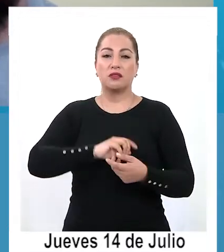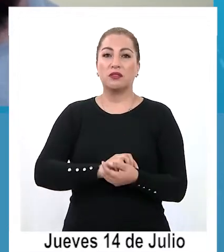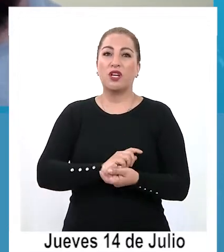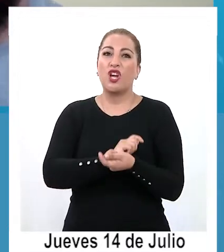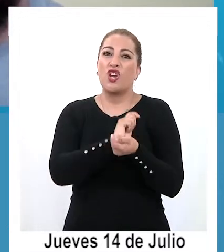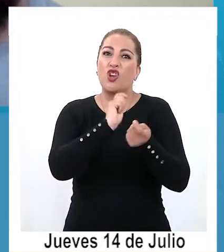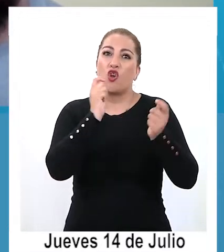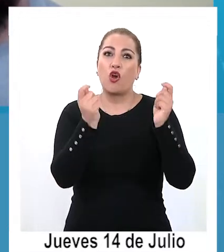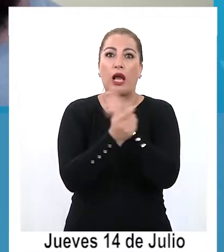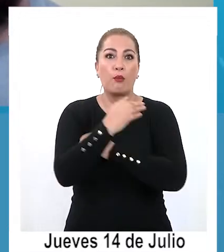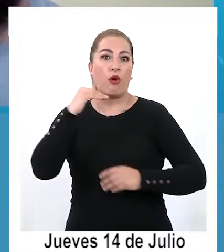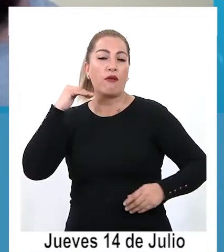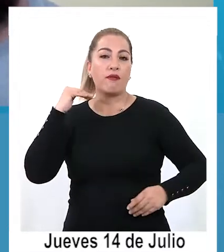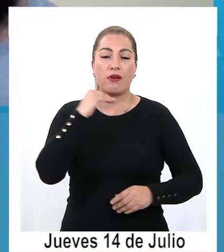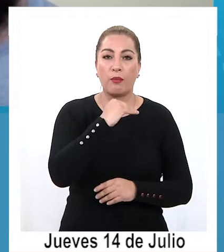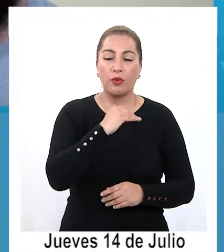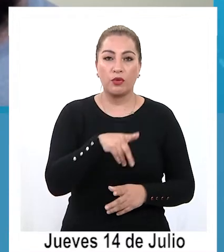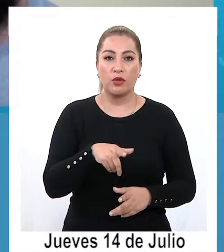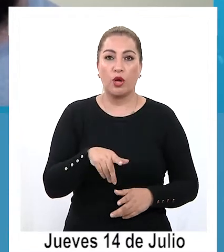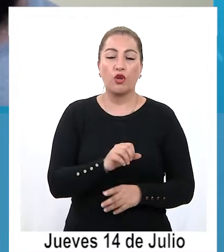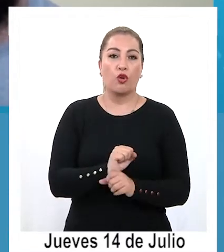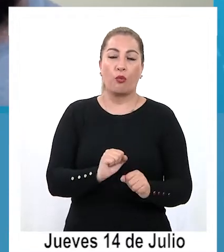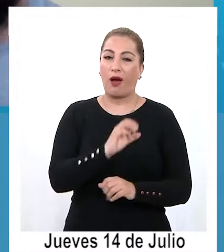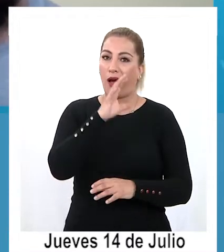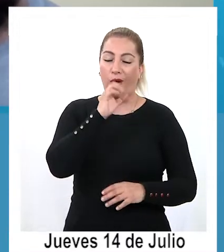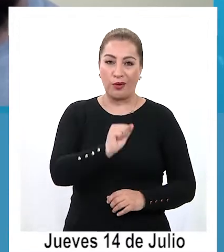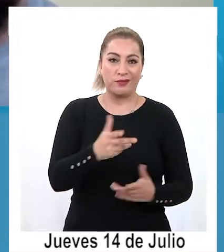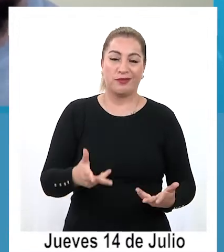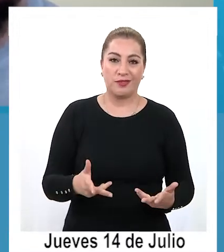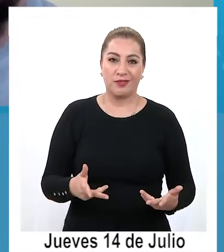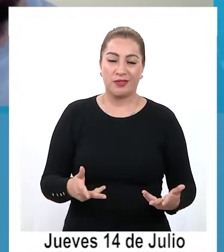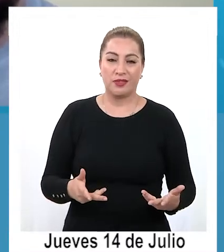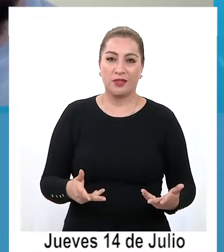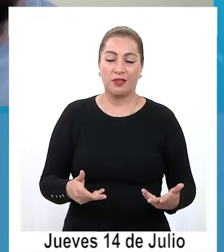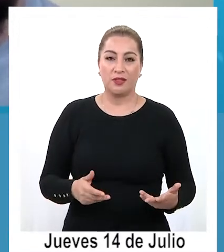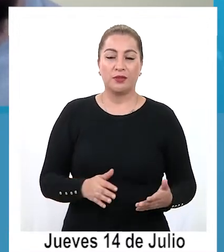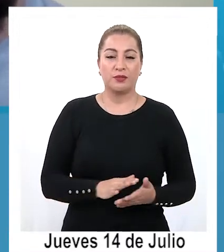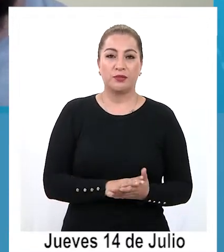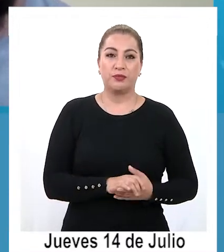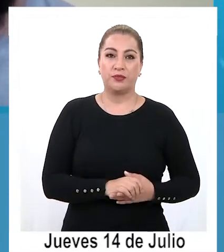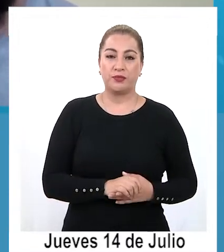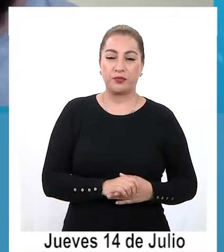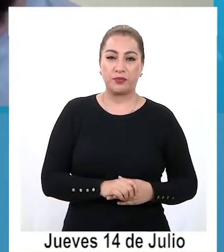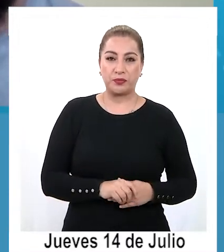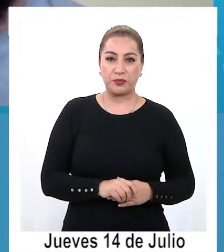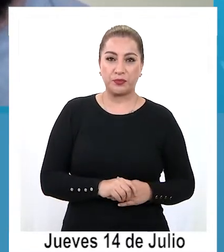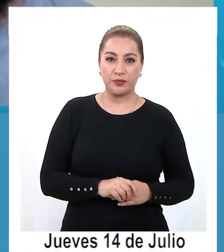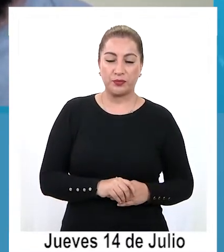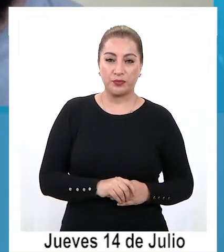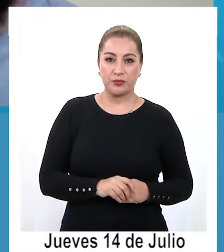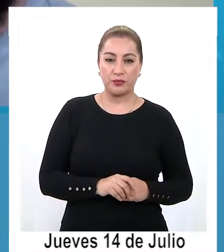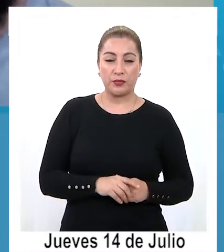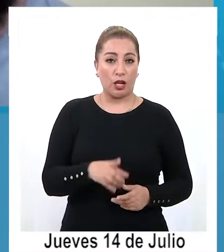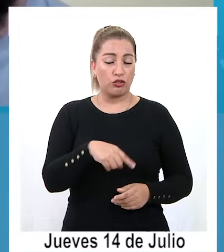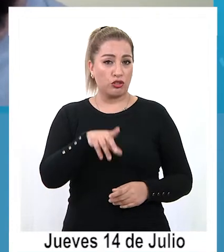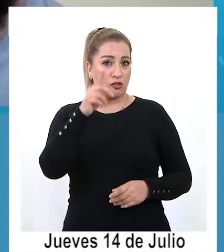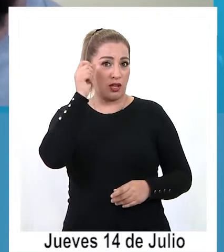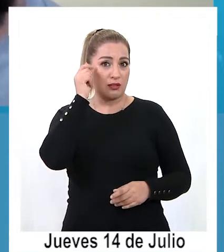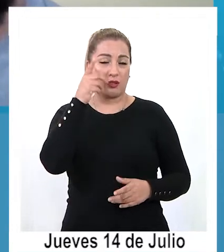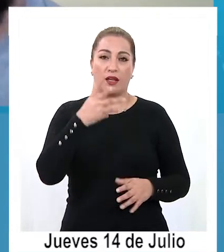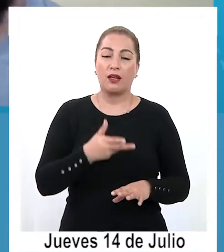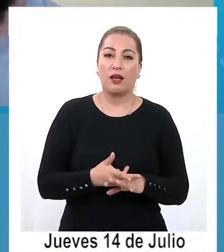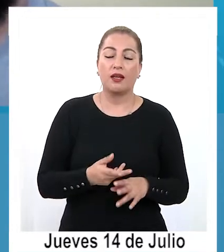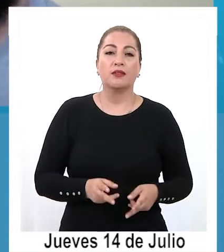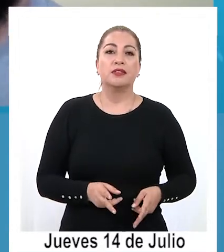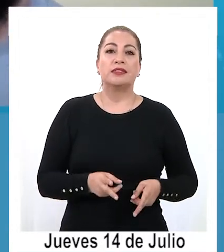tan radicales que no somos capaces de soportarlos bajo nuestras perspectivas. Por ejemplo, bajo la perspectiva de entender que